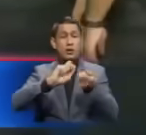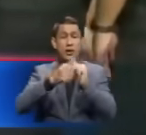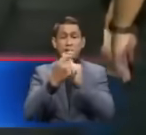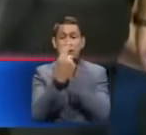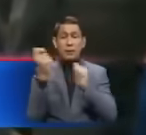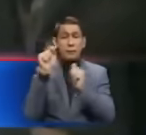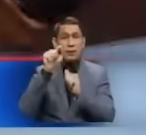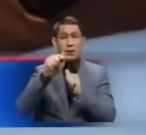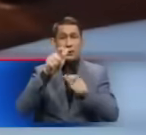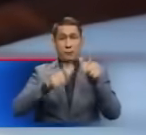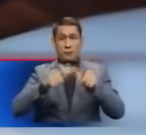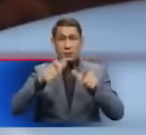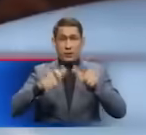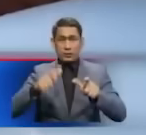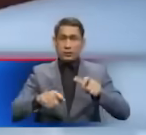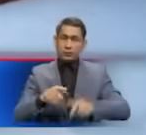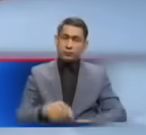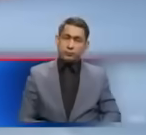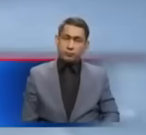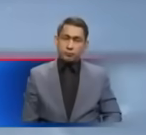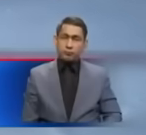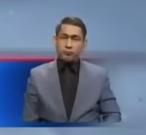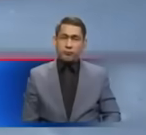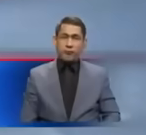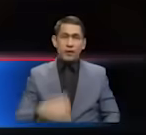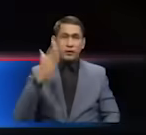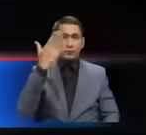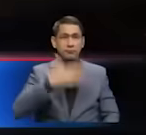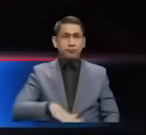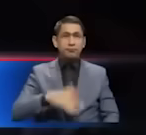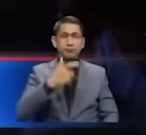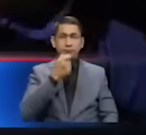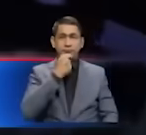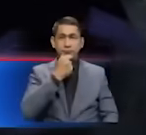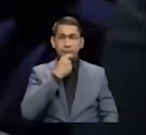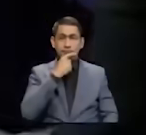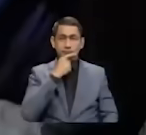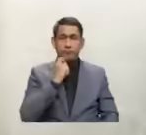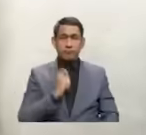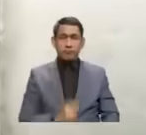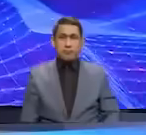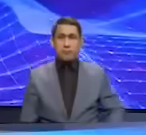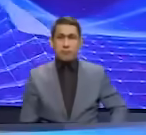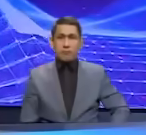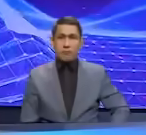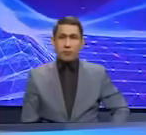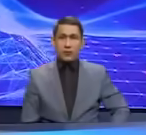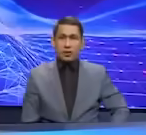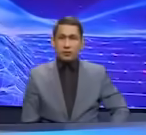5 veces mayor al promedio nacional. Pamela Montilla, TC Televisión.